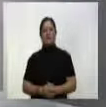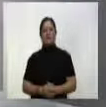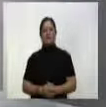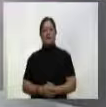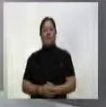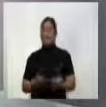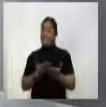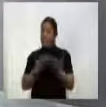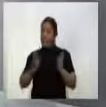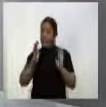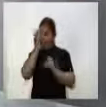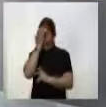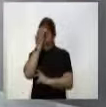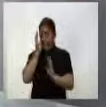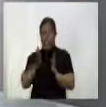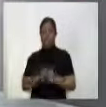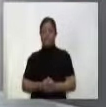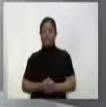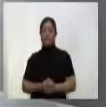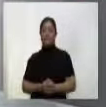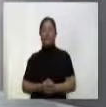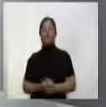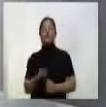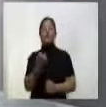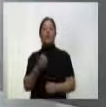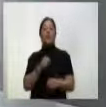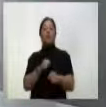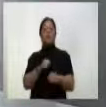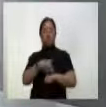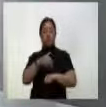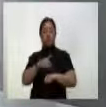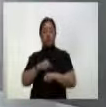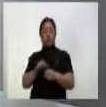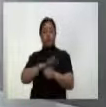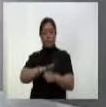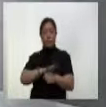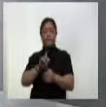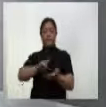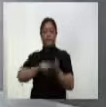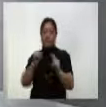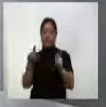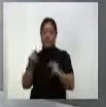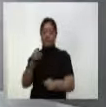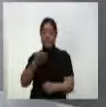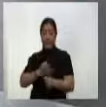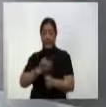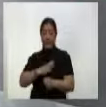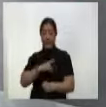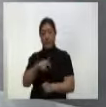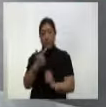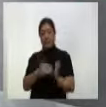Y es momento de conocer ahora las cifras actuales de COVID-19 en la entidad, y es que Tlaxcala suma hasta ahora